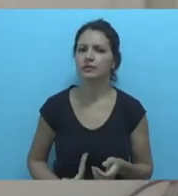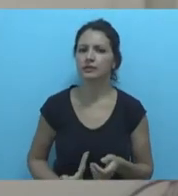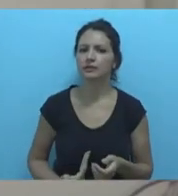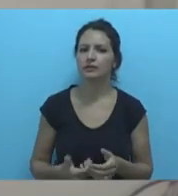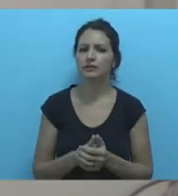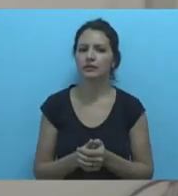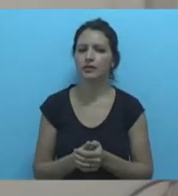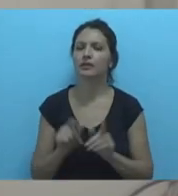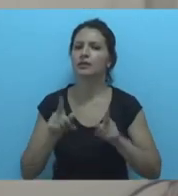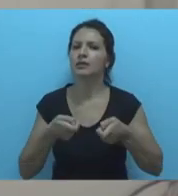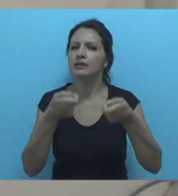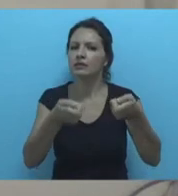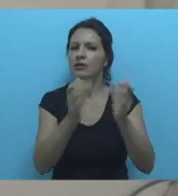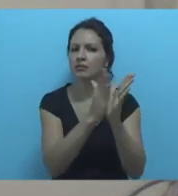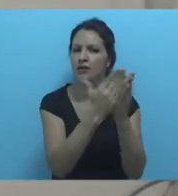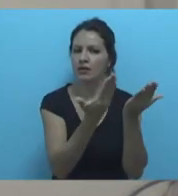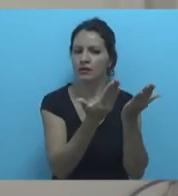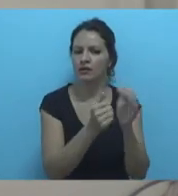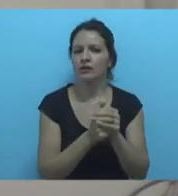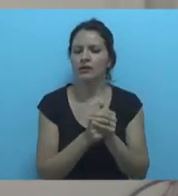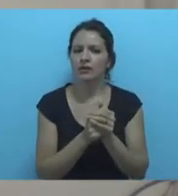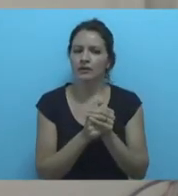para ingresar un expediente,